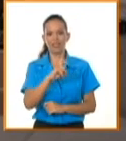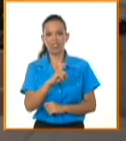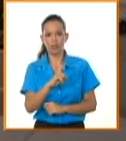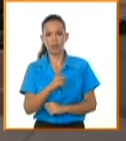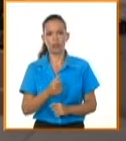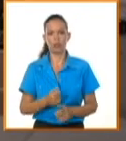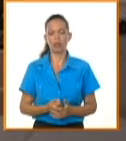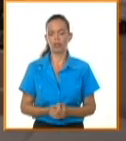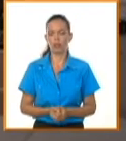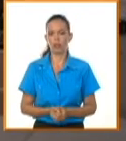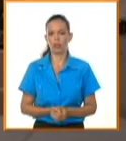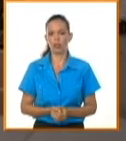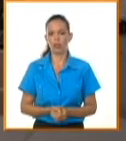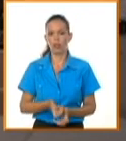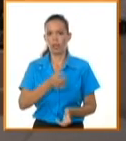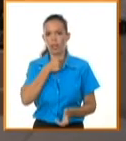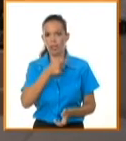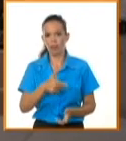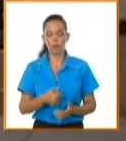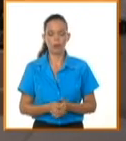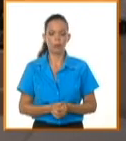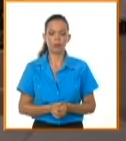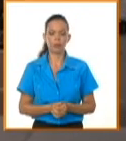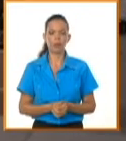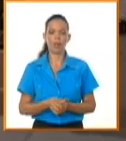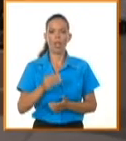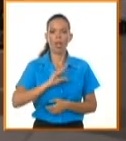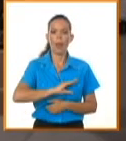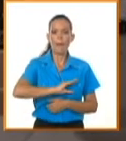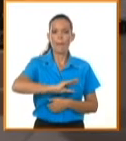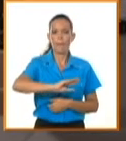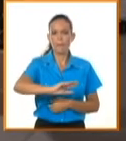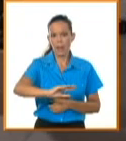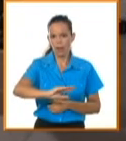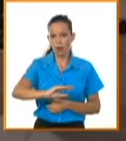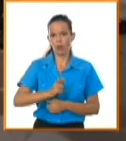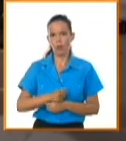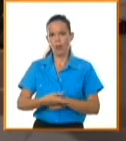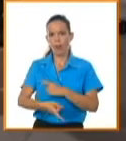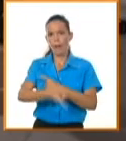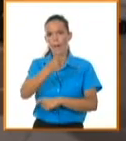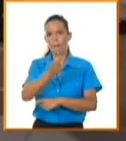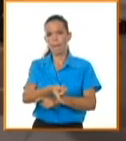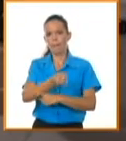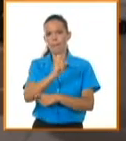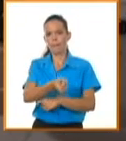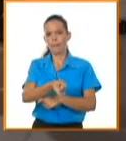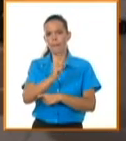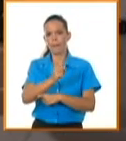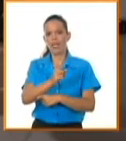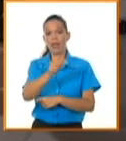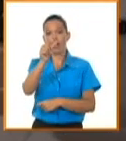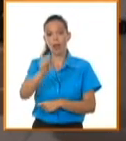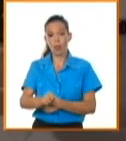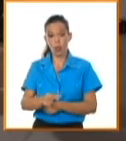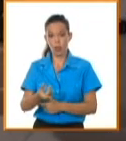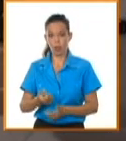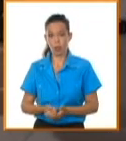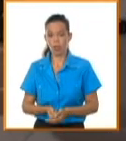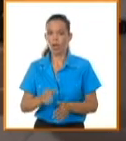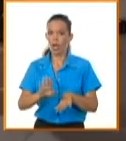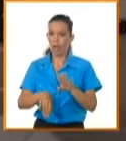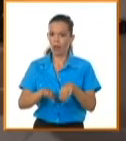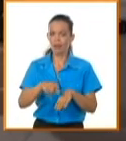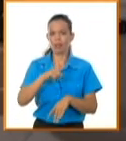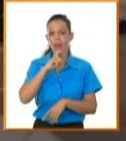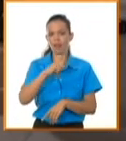como puede ser el pago a Los Pescadores Me contaba usted que se le hace a veces Incluso en en altamar Y eso evidentemente es en base